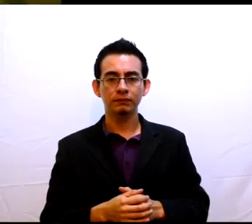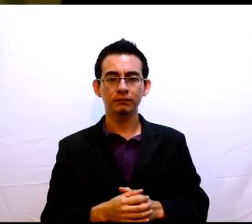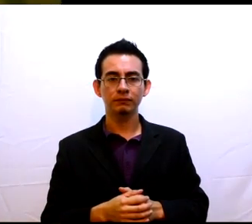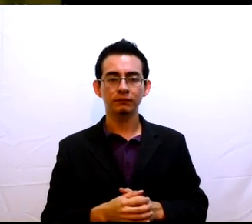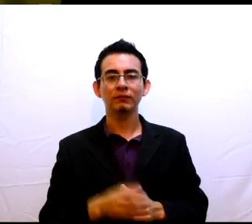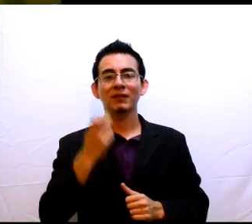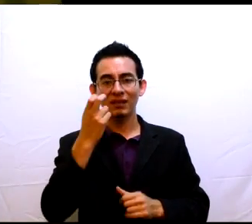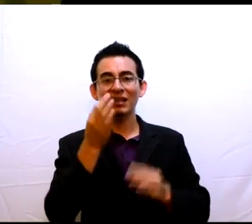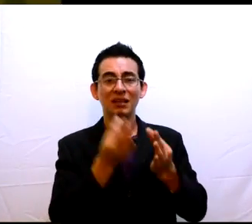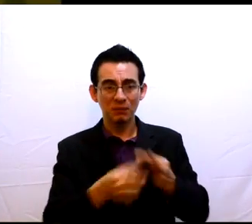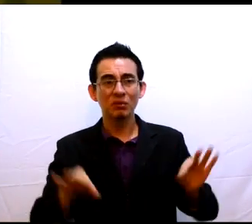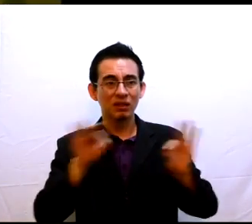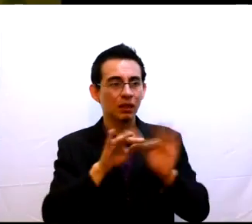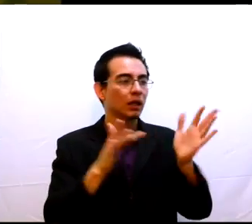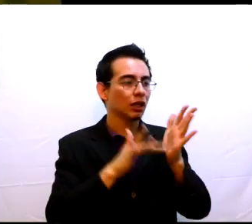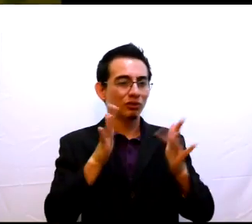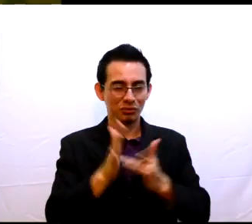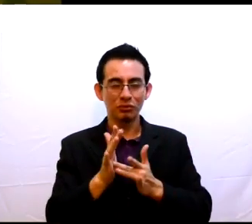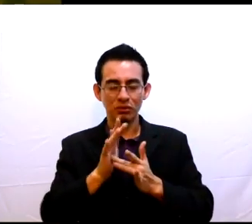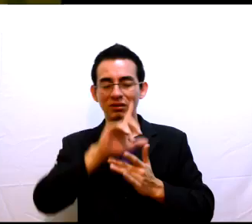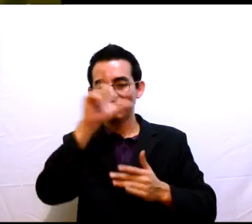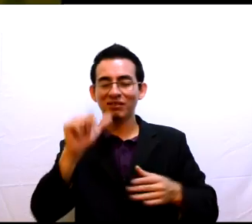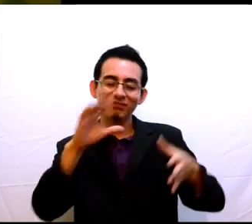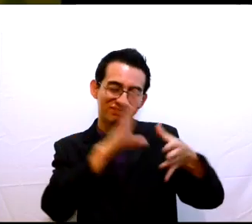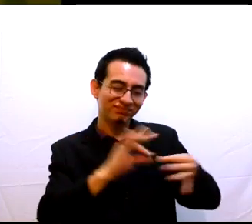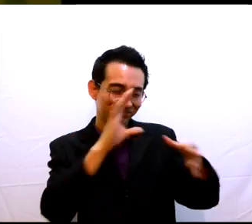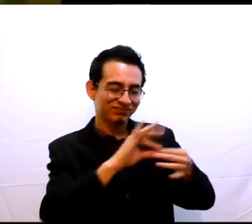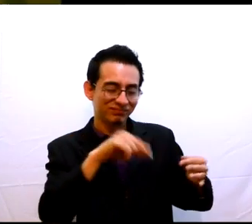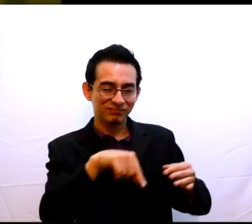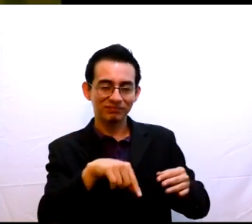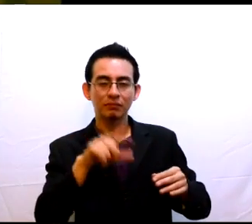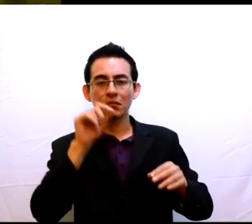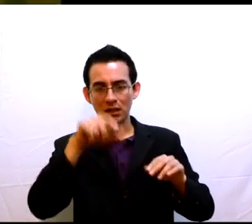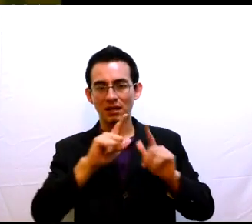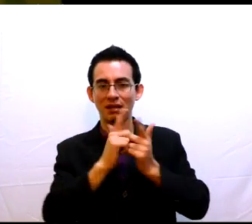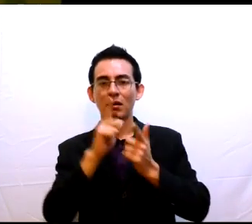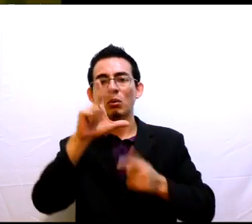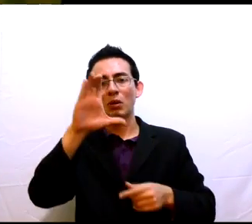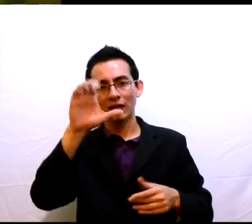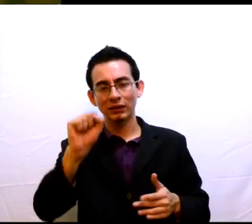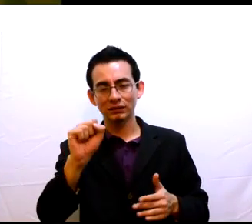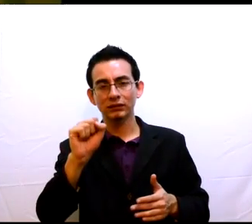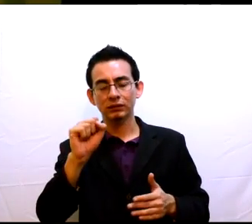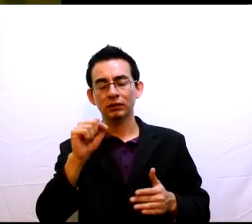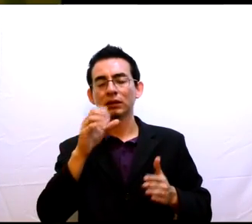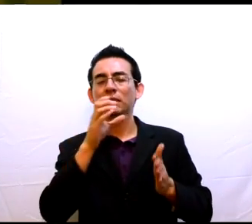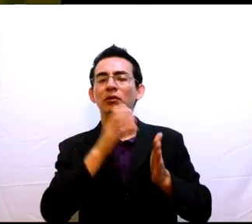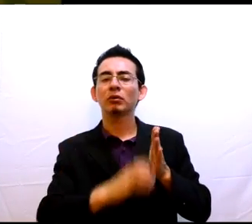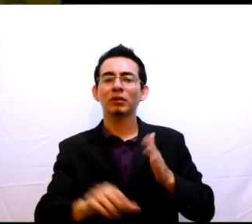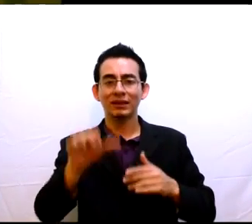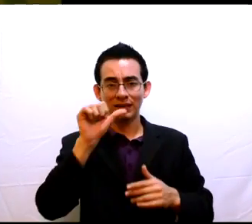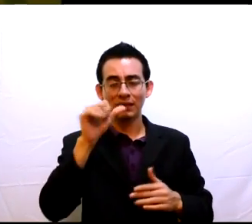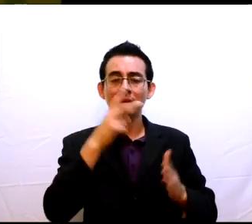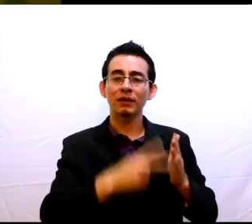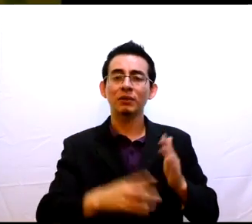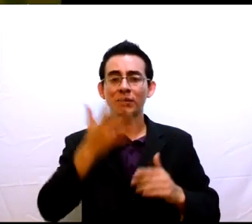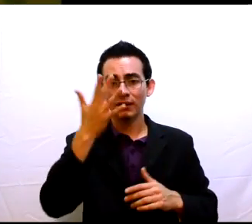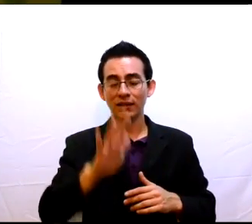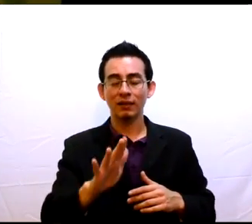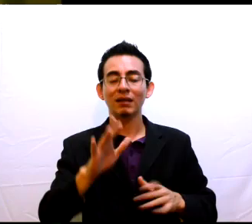ese es el punto y jesús termina la parábola en lucas 1610 amonestando nos a ser